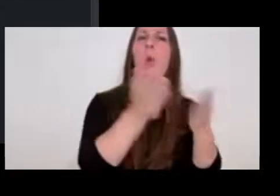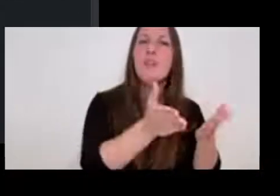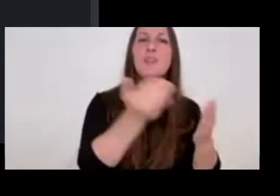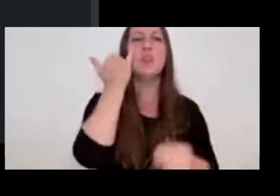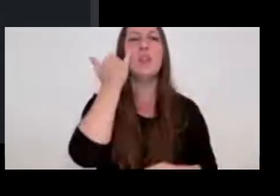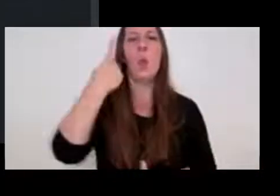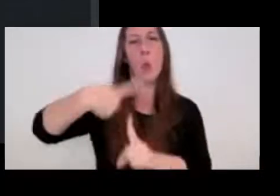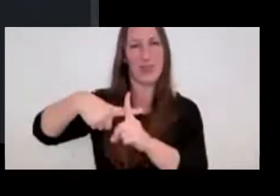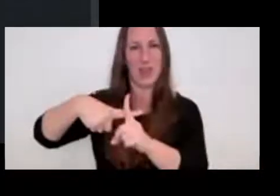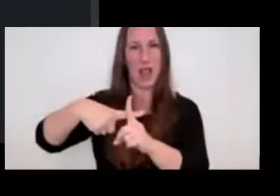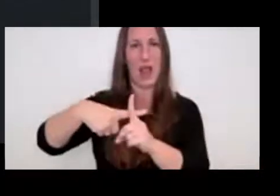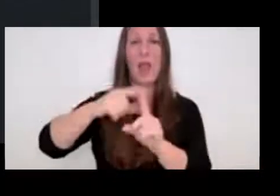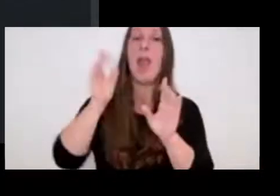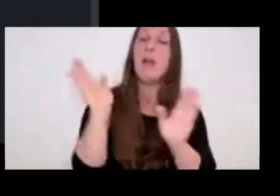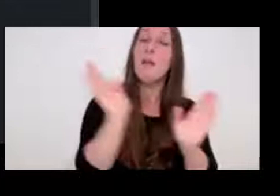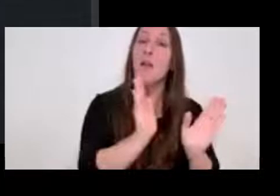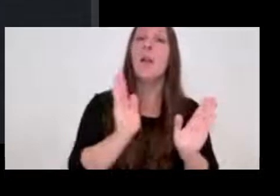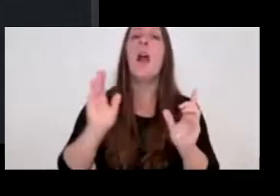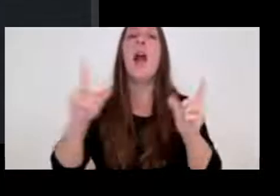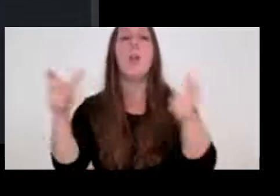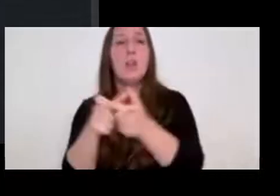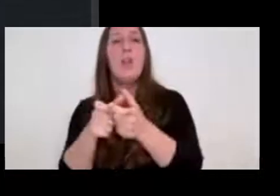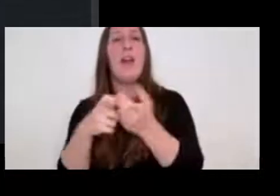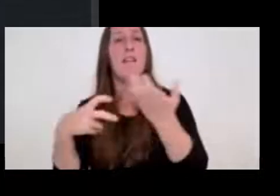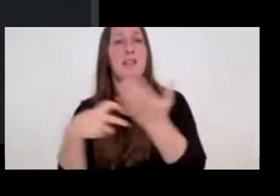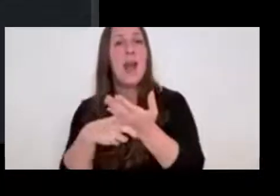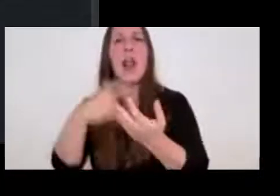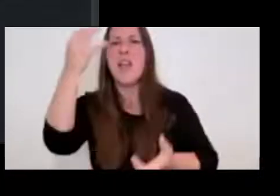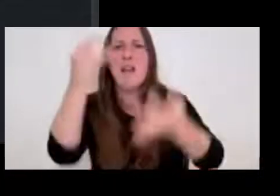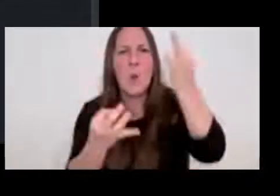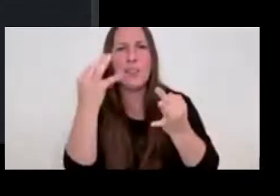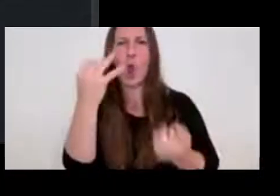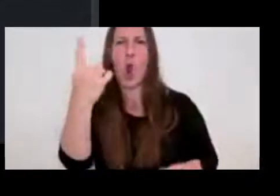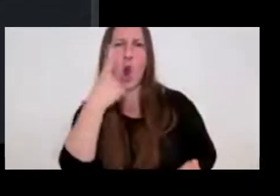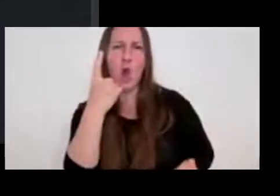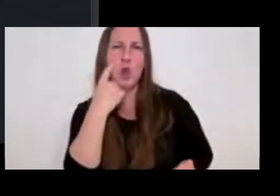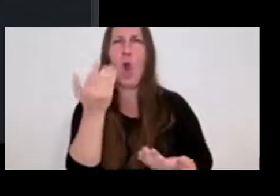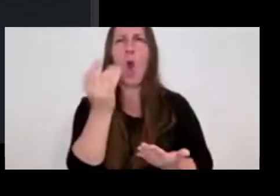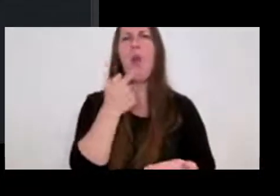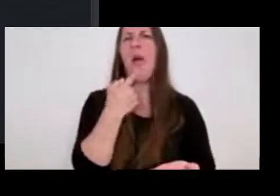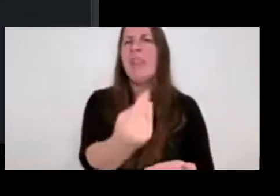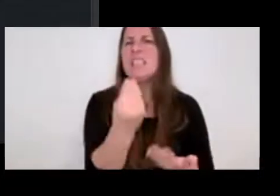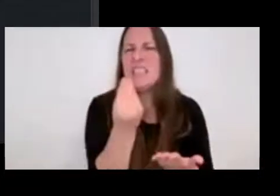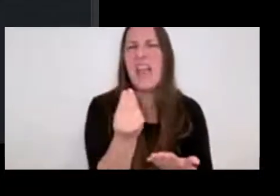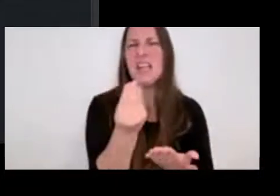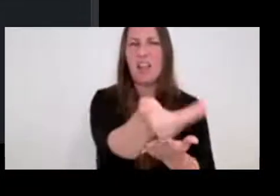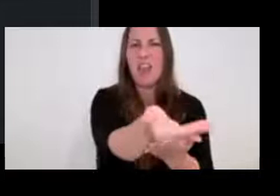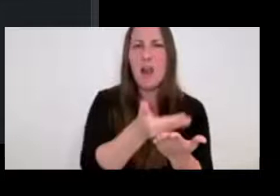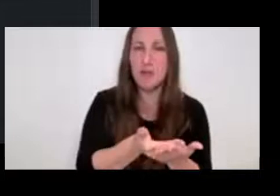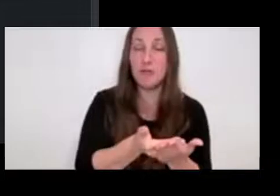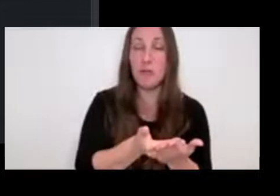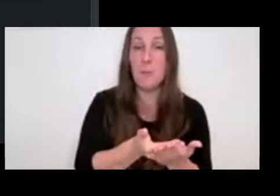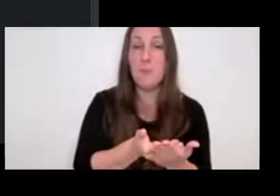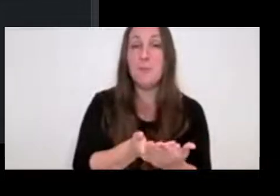En cambio, auditoría fiscal es evaluaciones, controles y diagnósticos. O sea, si bien quizás el